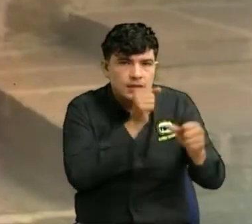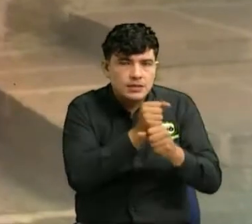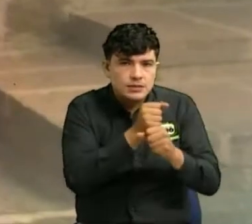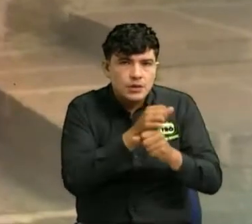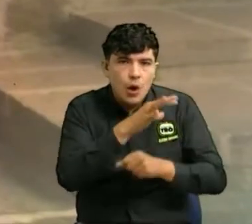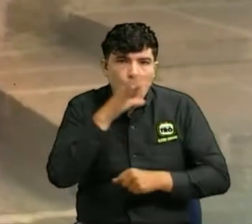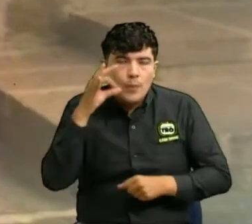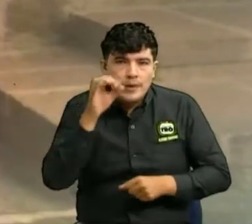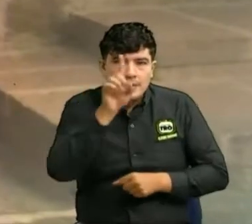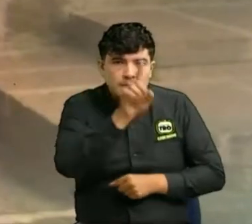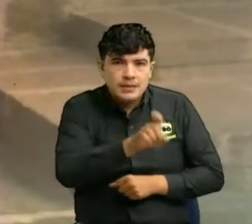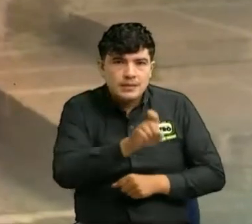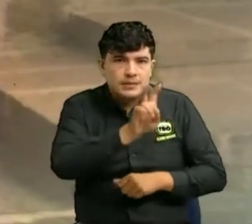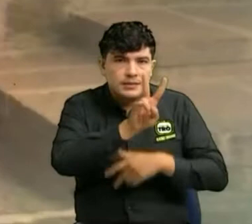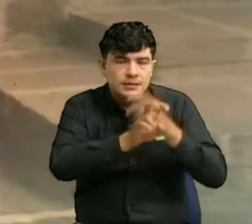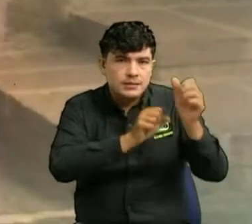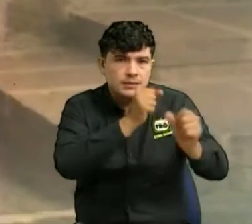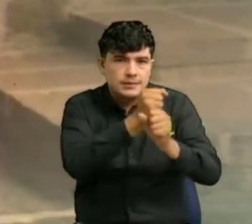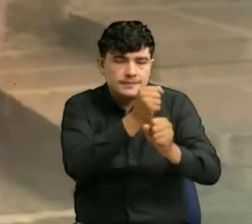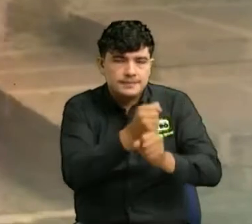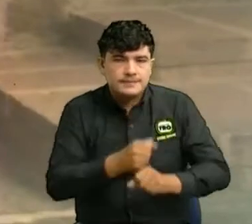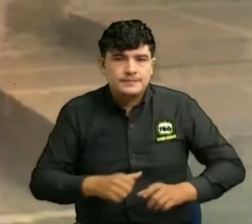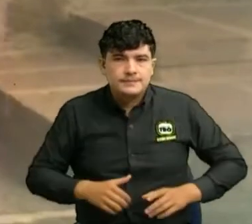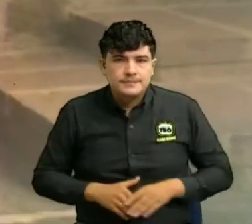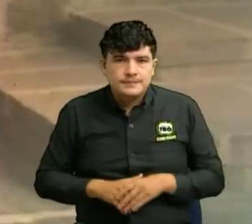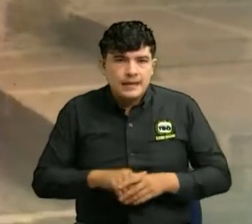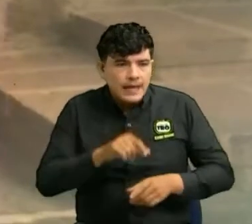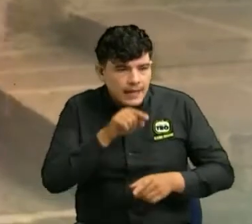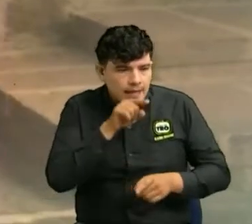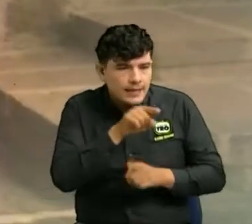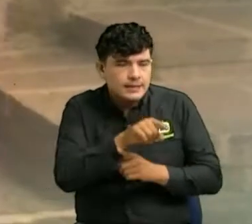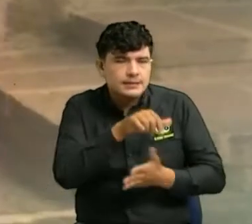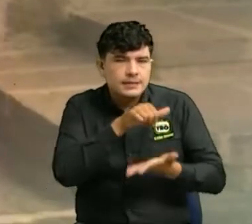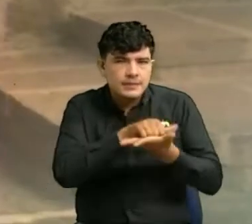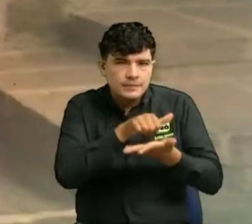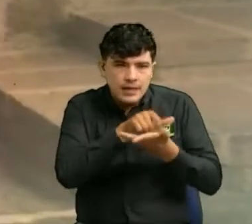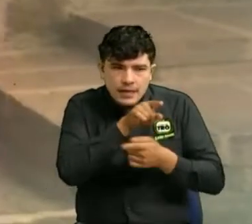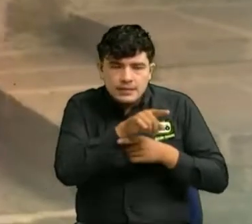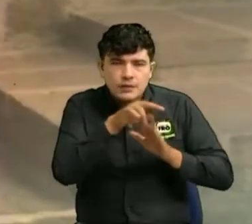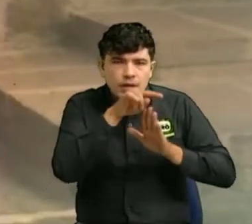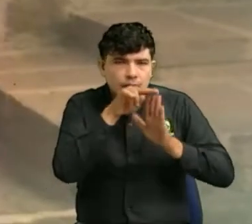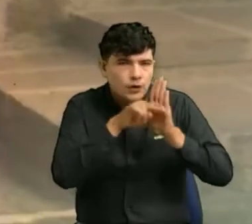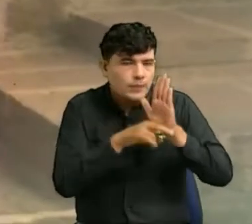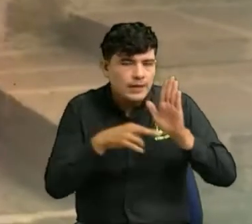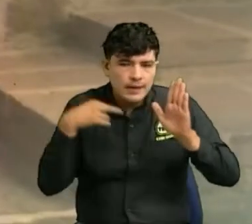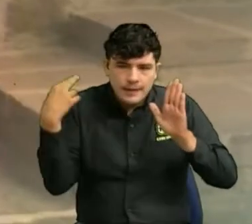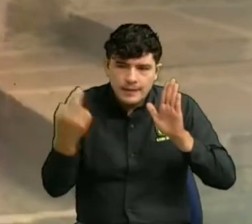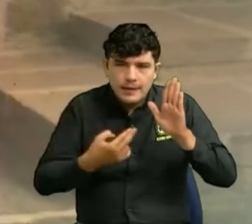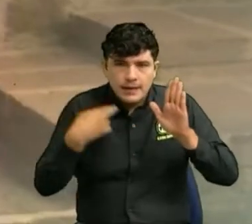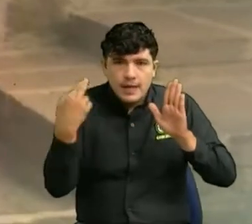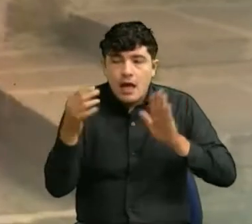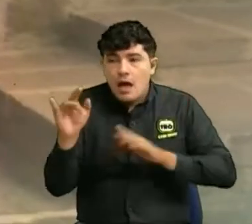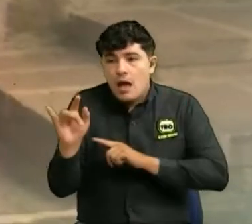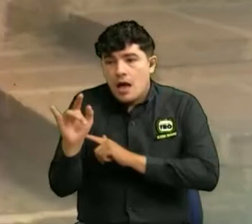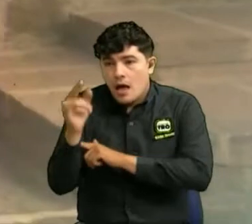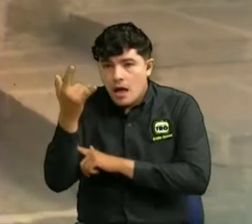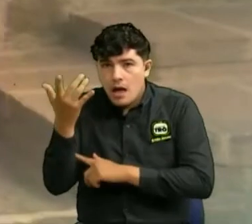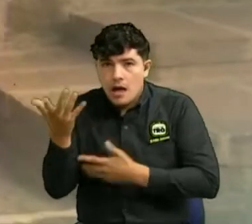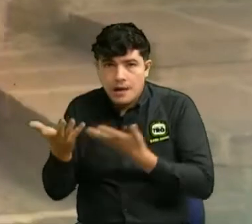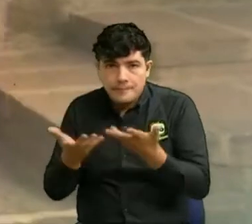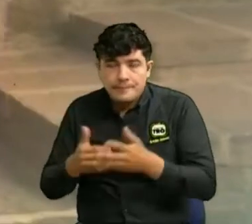hombres 62 años. Este es, digamos que, un requisito común, aunque en los